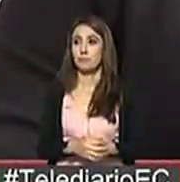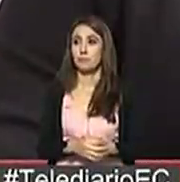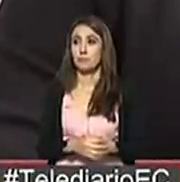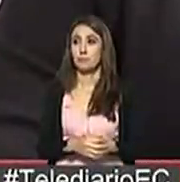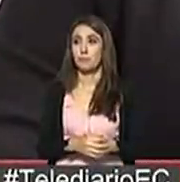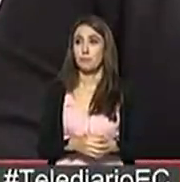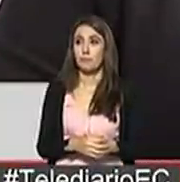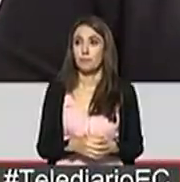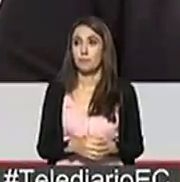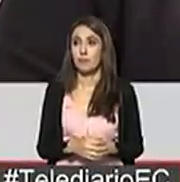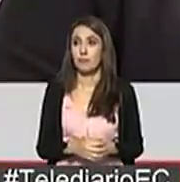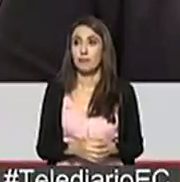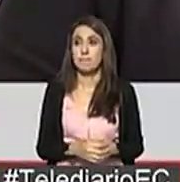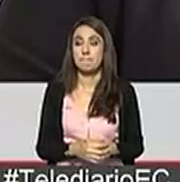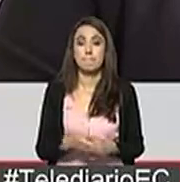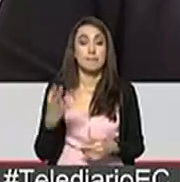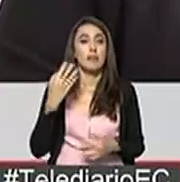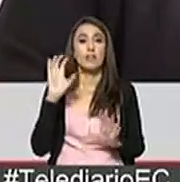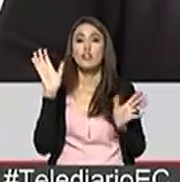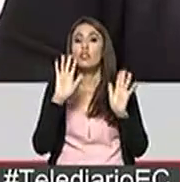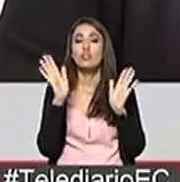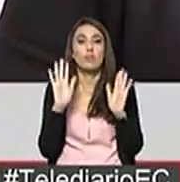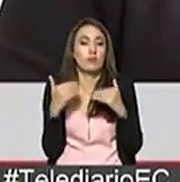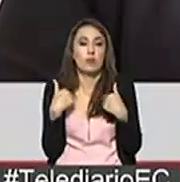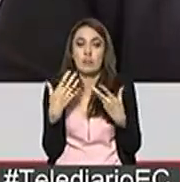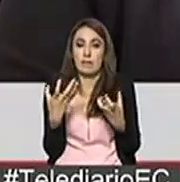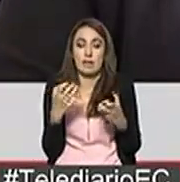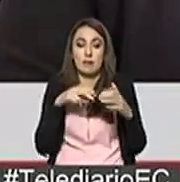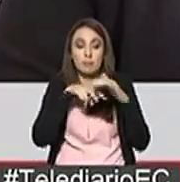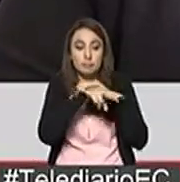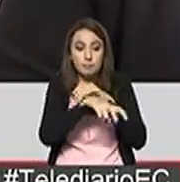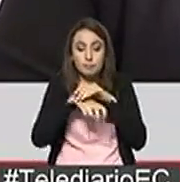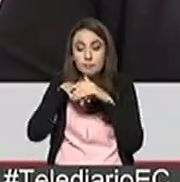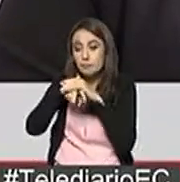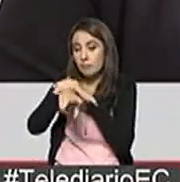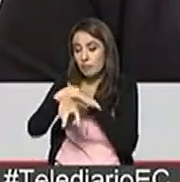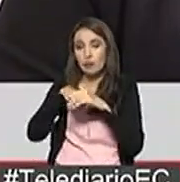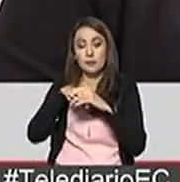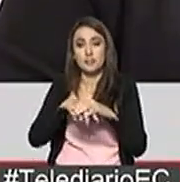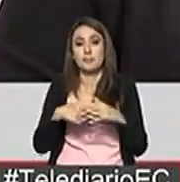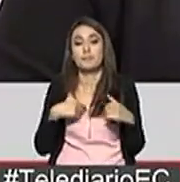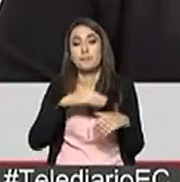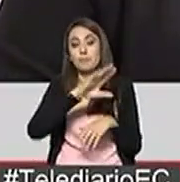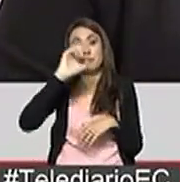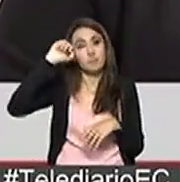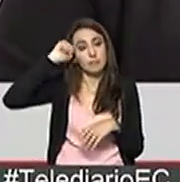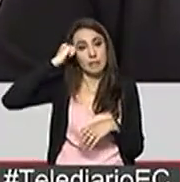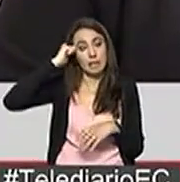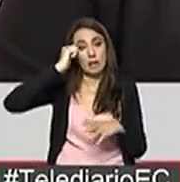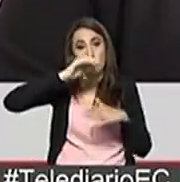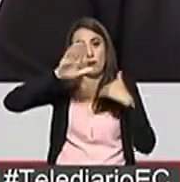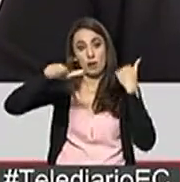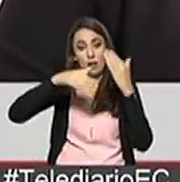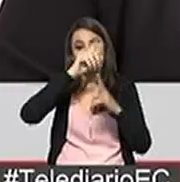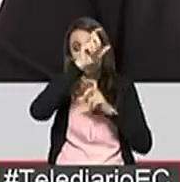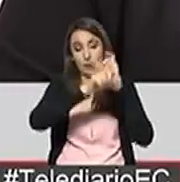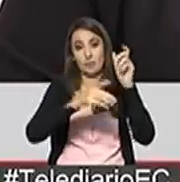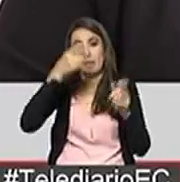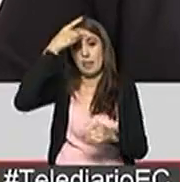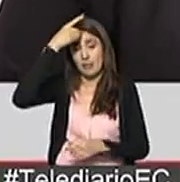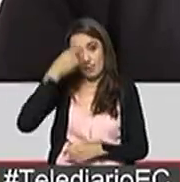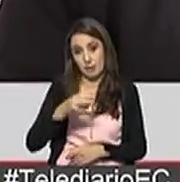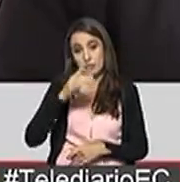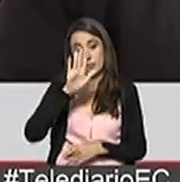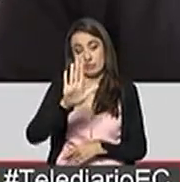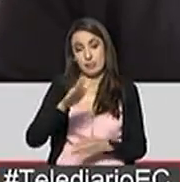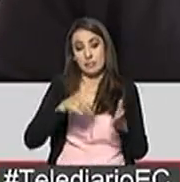O sea, y hemos tenido que no queremos ningún tipo de extractivismo en nuestros territorios. Recordarle al Estado ecuatoriano, cualquier resolución que se tome a